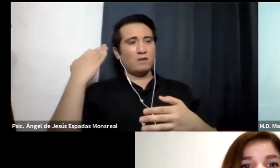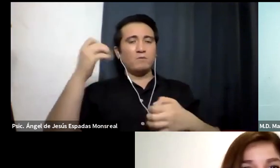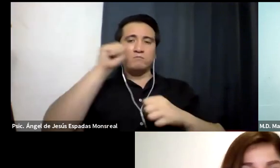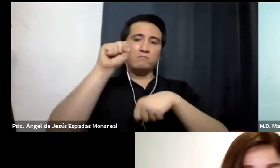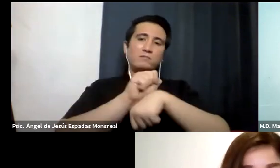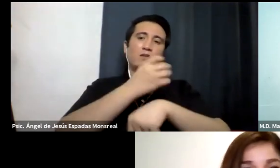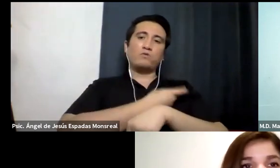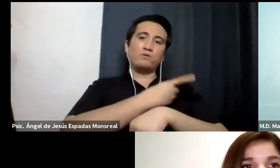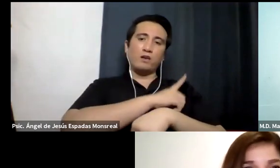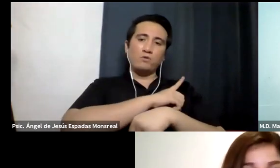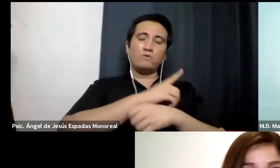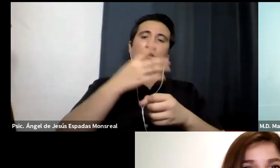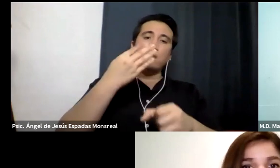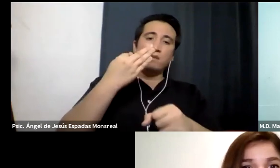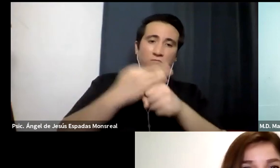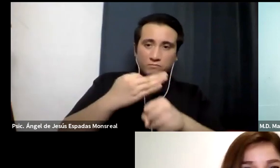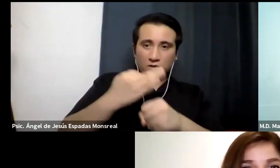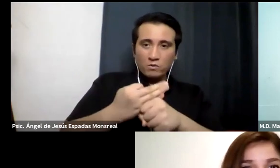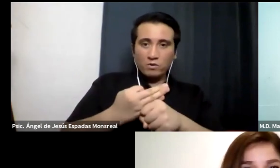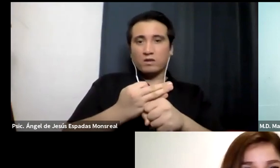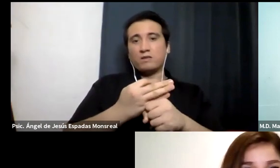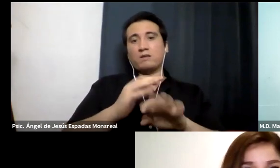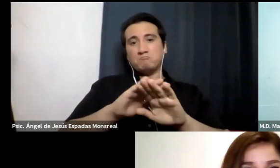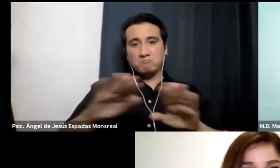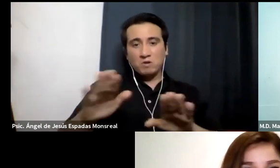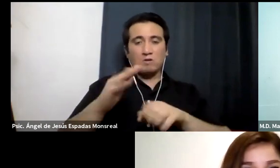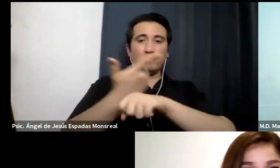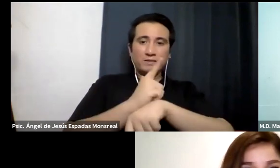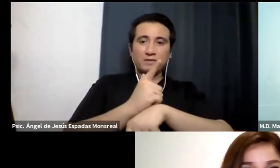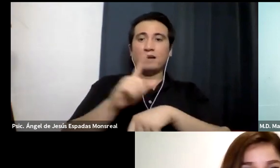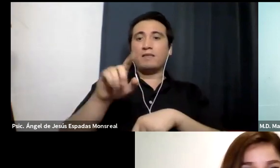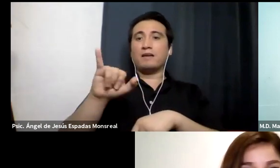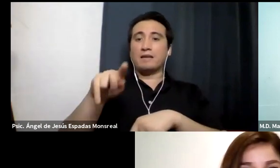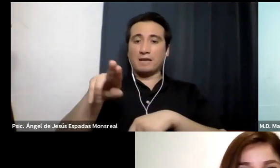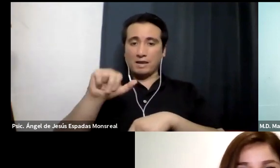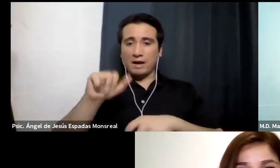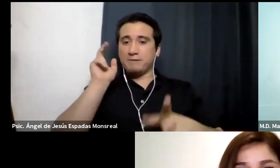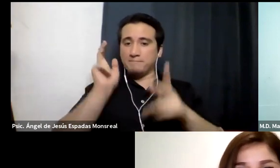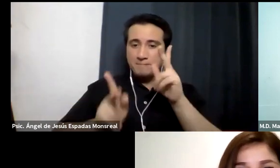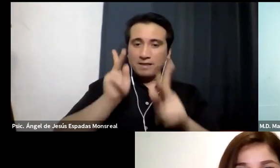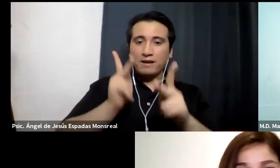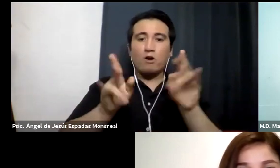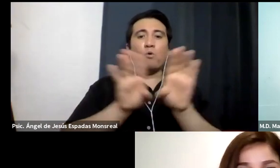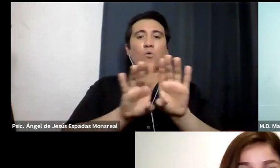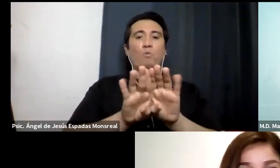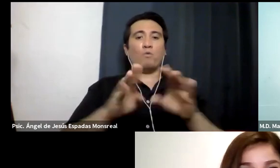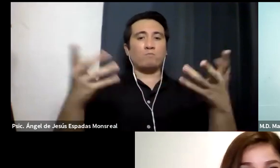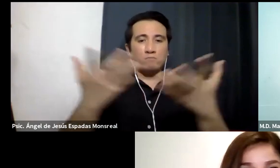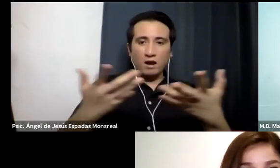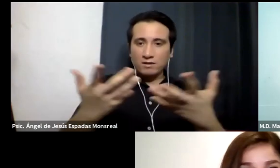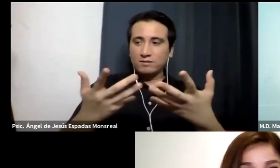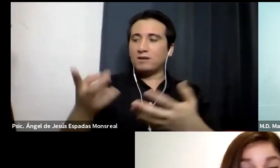y recientemente pues ya concretamente con la licenciada Ileana hemos platicado cómo realizar